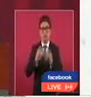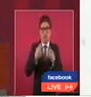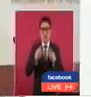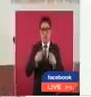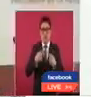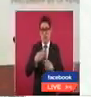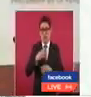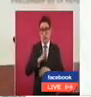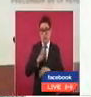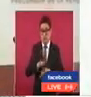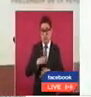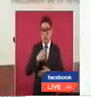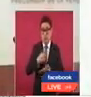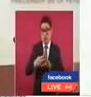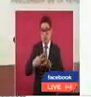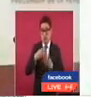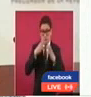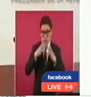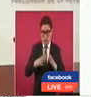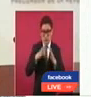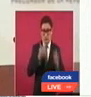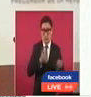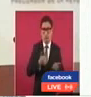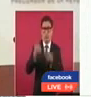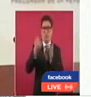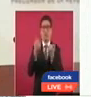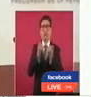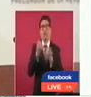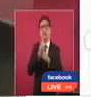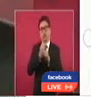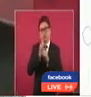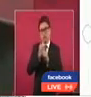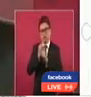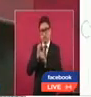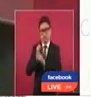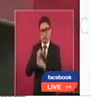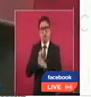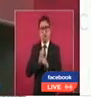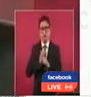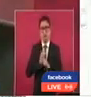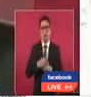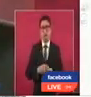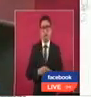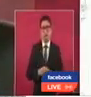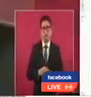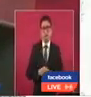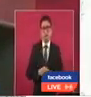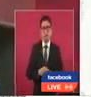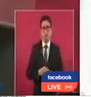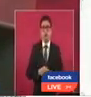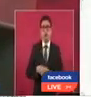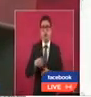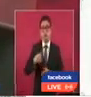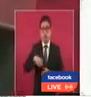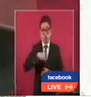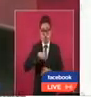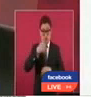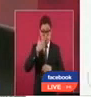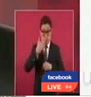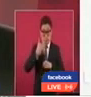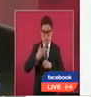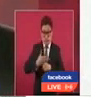luego hacer la investigación en lo que a nosotros nos